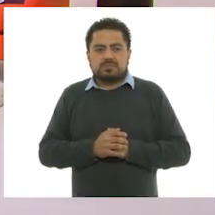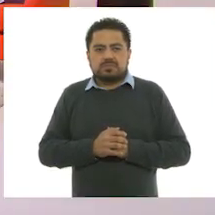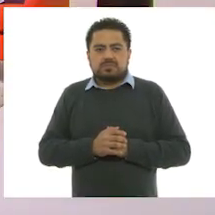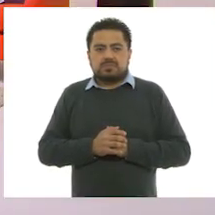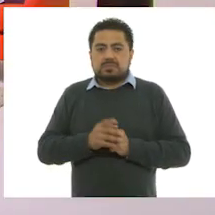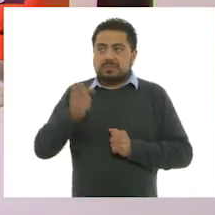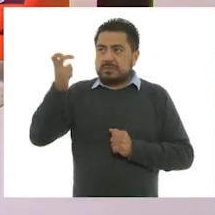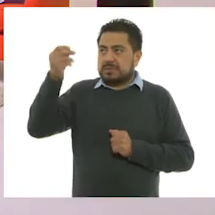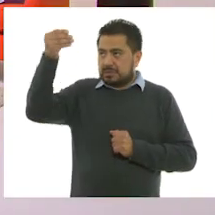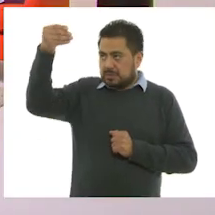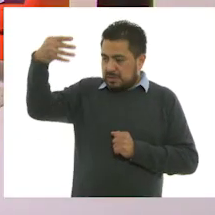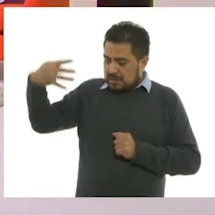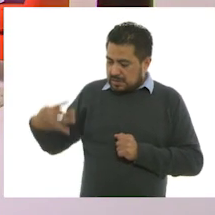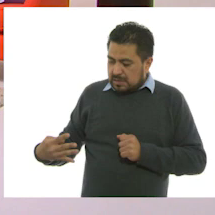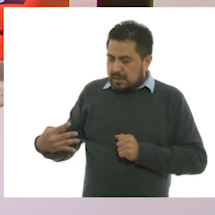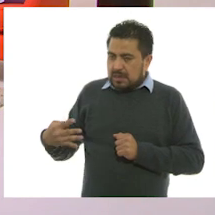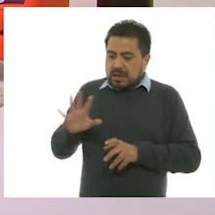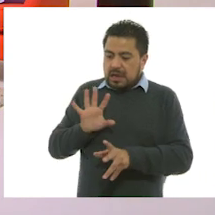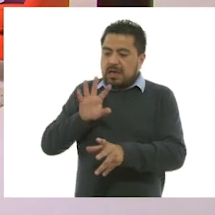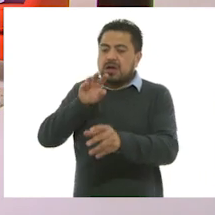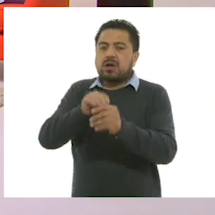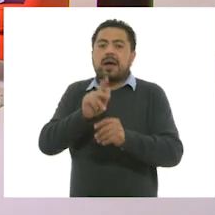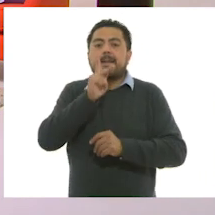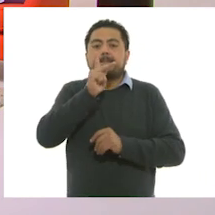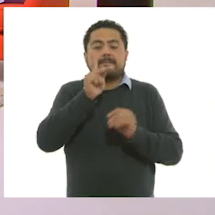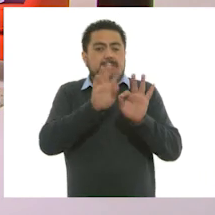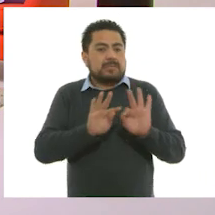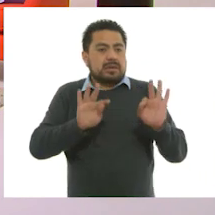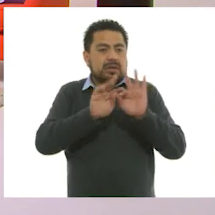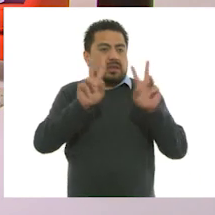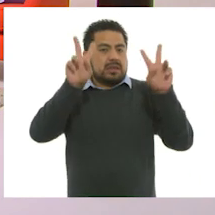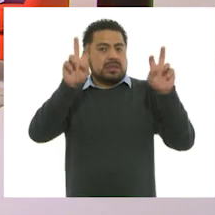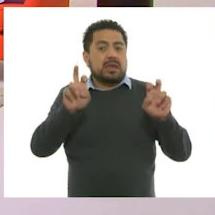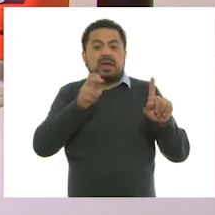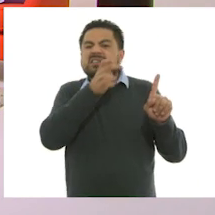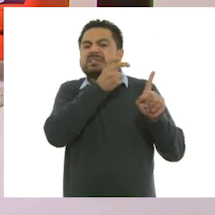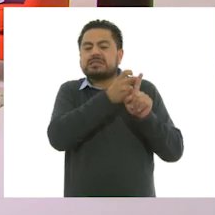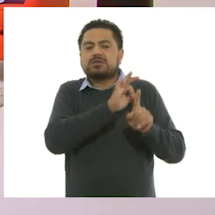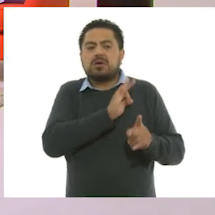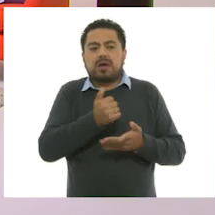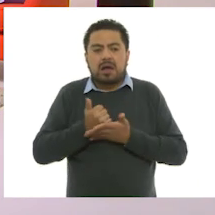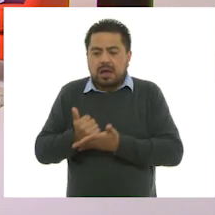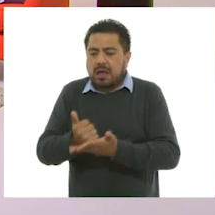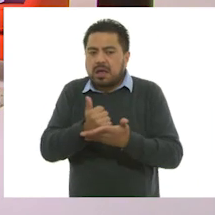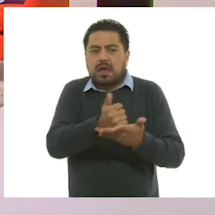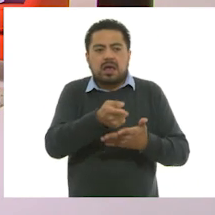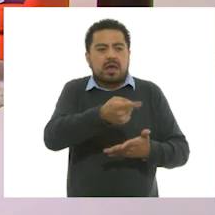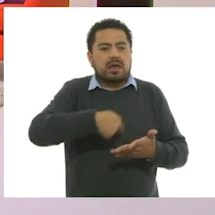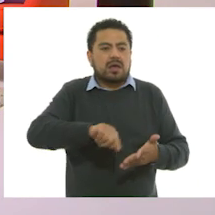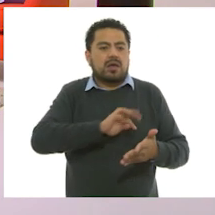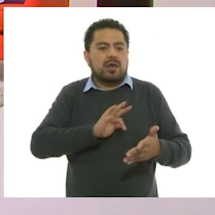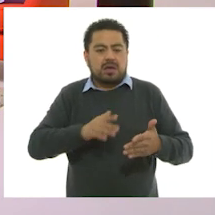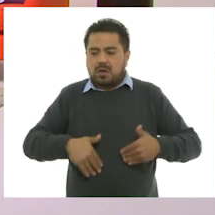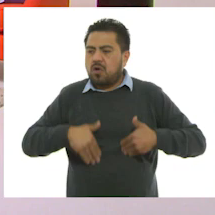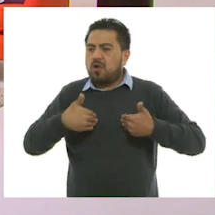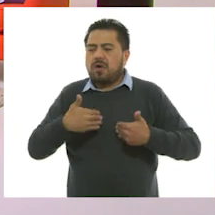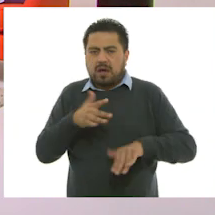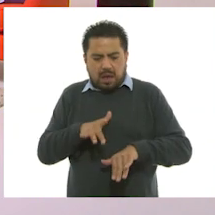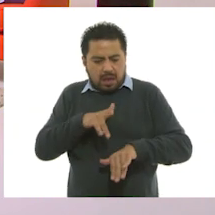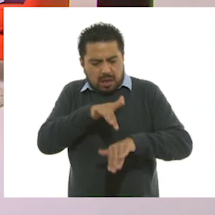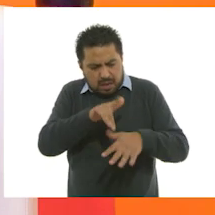En este organizador gráfico incluimos palabras clave sobre el tema. Esto les va a ayudar a dar confianza al enfrentarse al